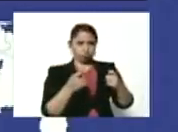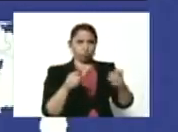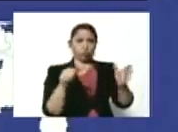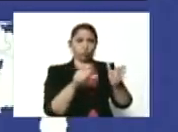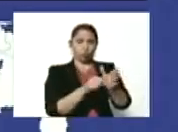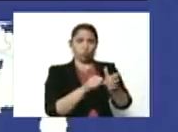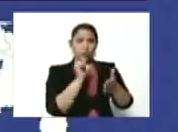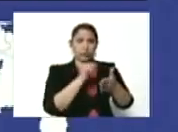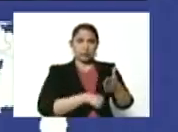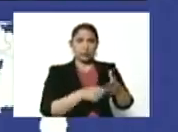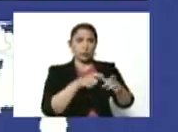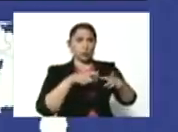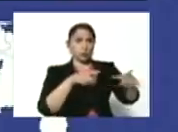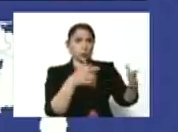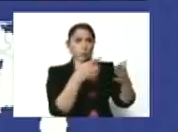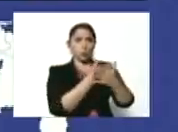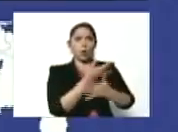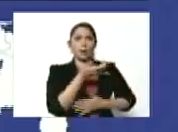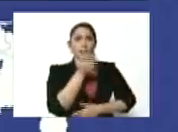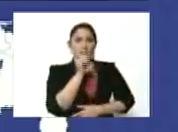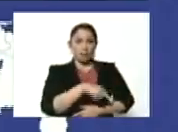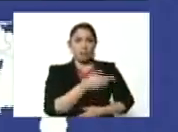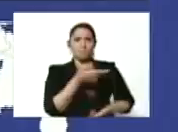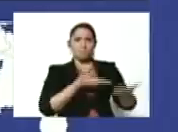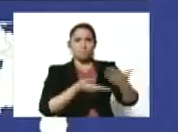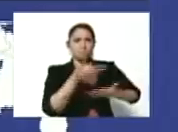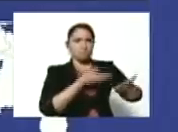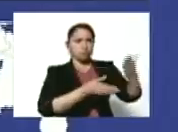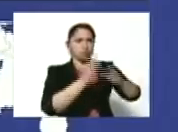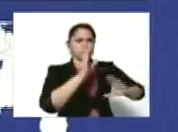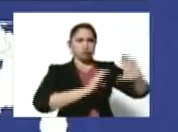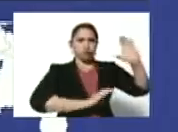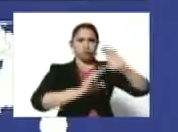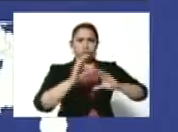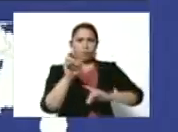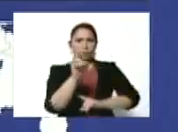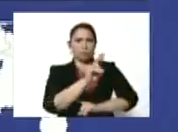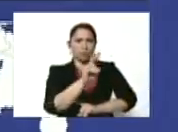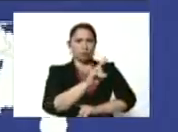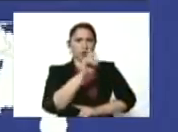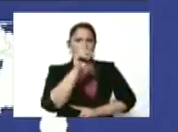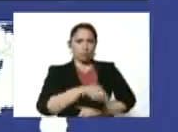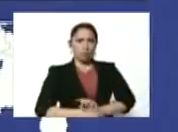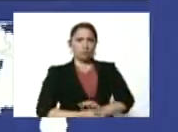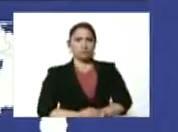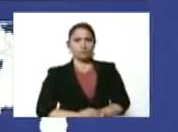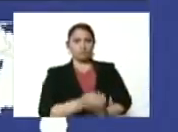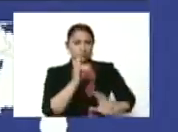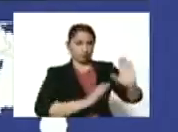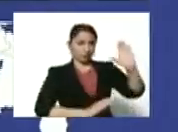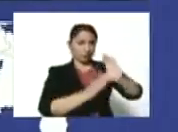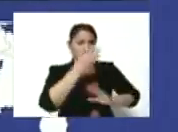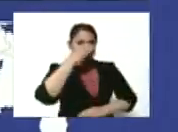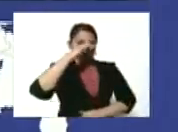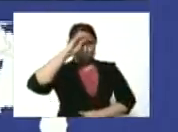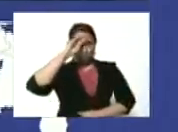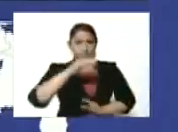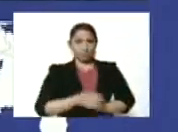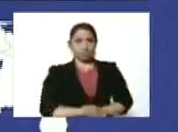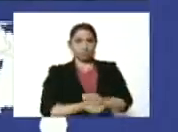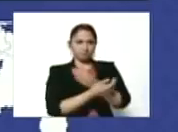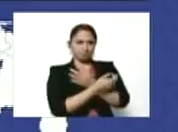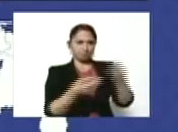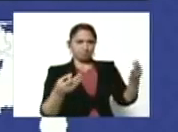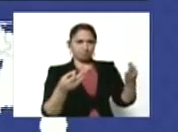lugar a dudas la colaboración entre los científicos venezolanos, los científicos cubanos, lograrán el éxito